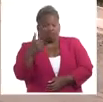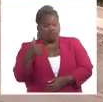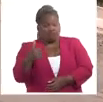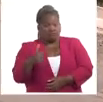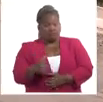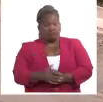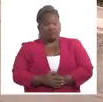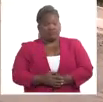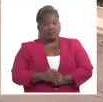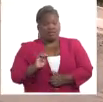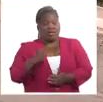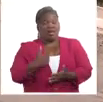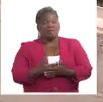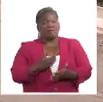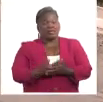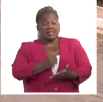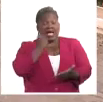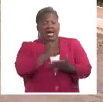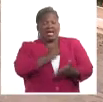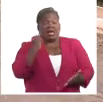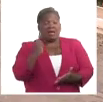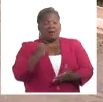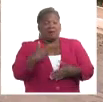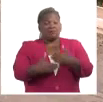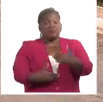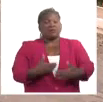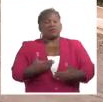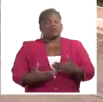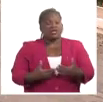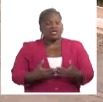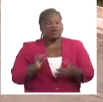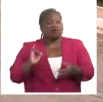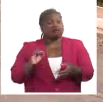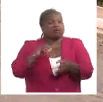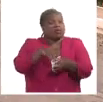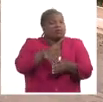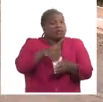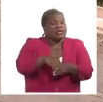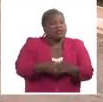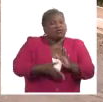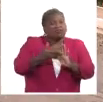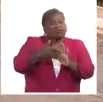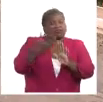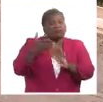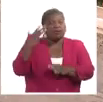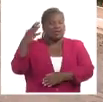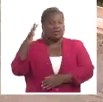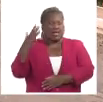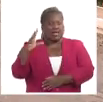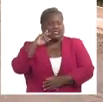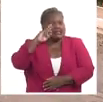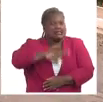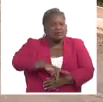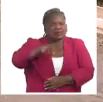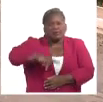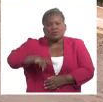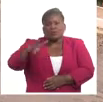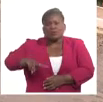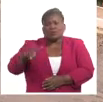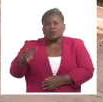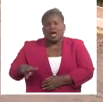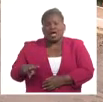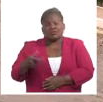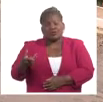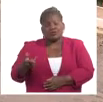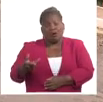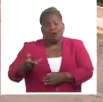La empresa se le aprobó el proceso de inversión extranjera. Y desde ese momento hemos estado en la búsqueda del socio